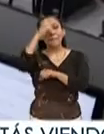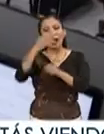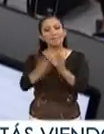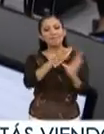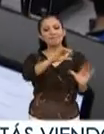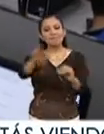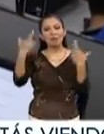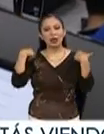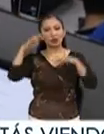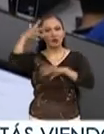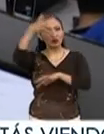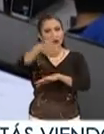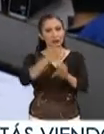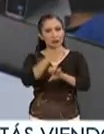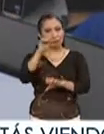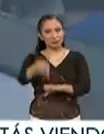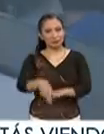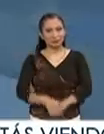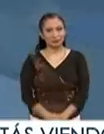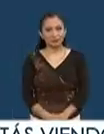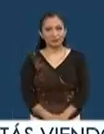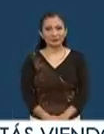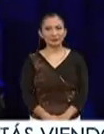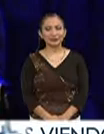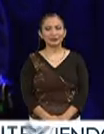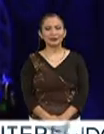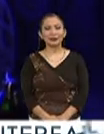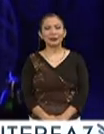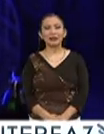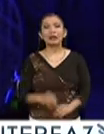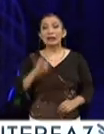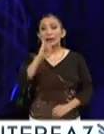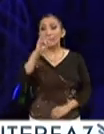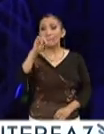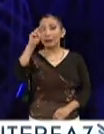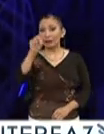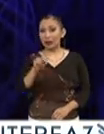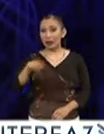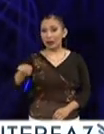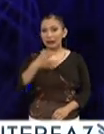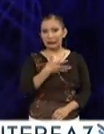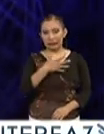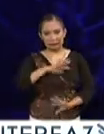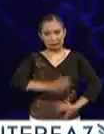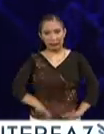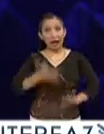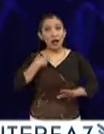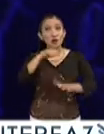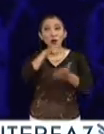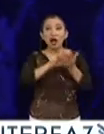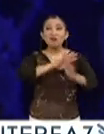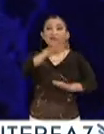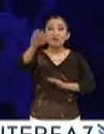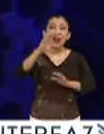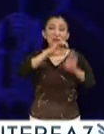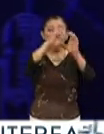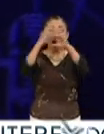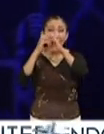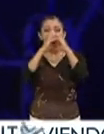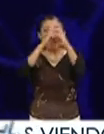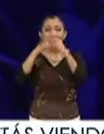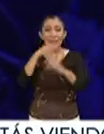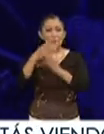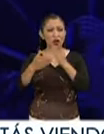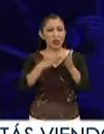a los próximos maestros del estado. El Instituto Politécnico Nacional cuenta con el planetario más moderno de América